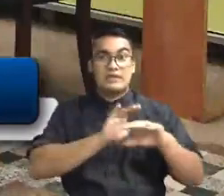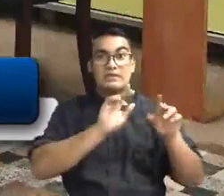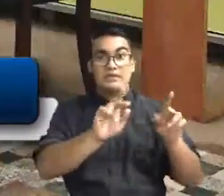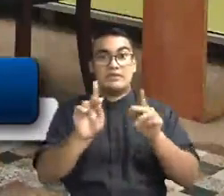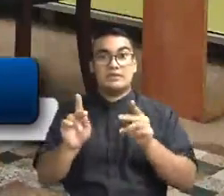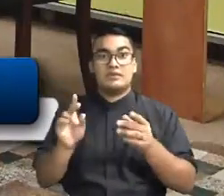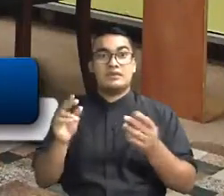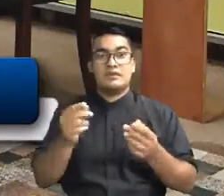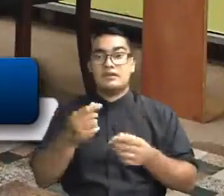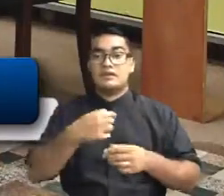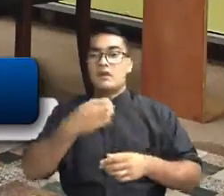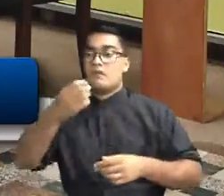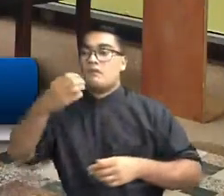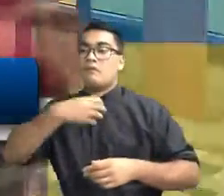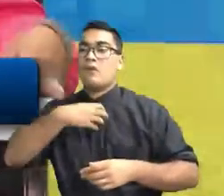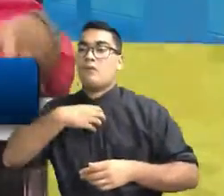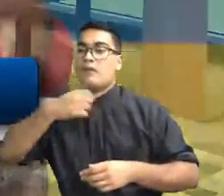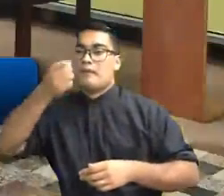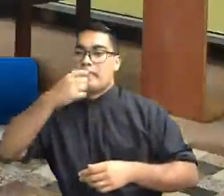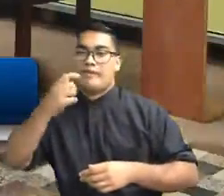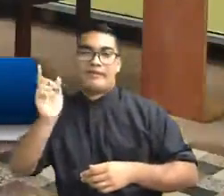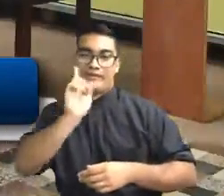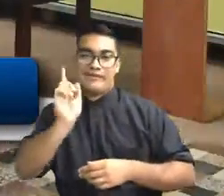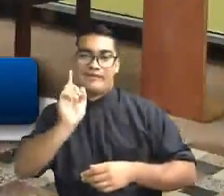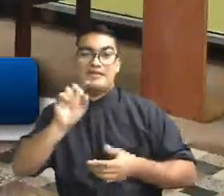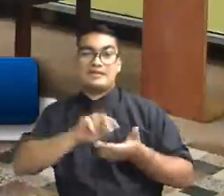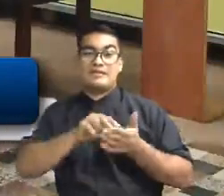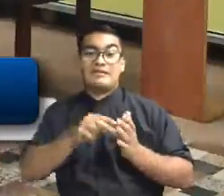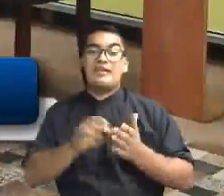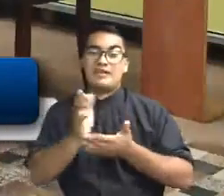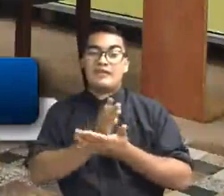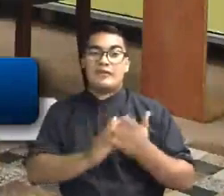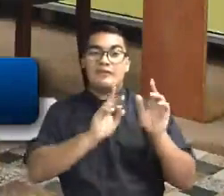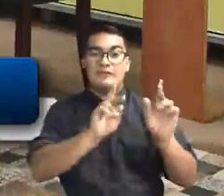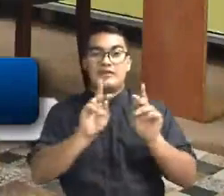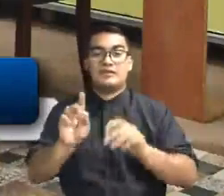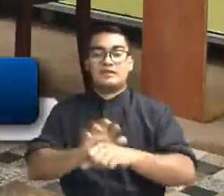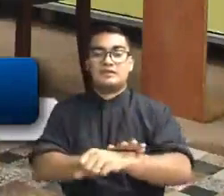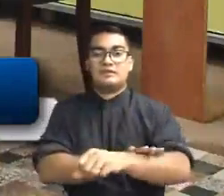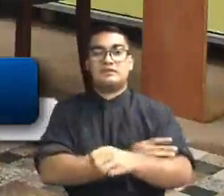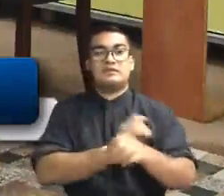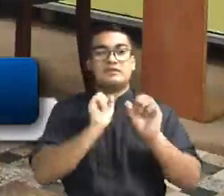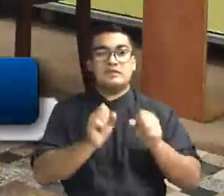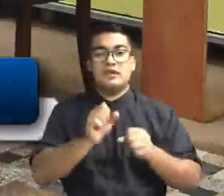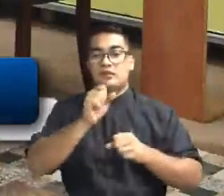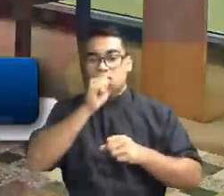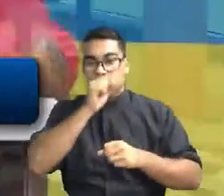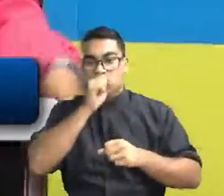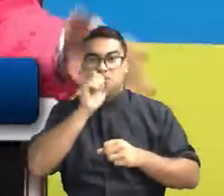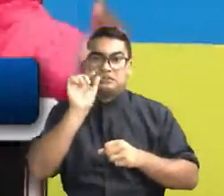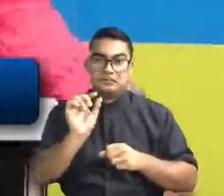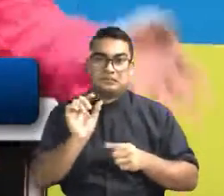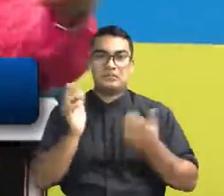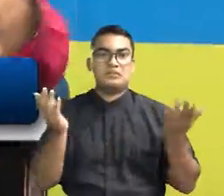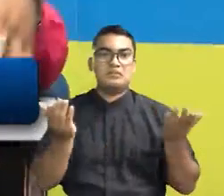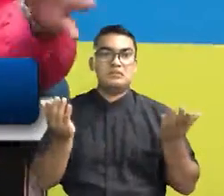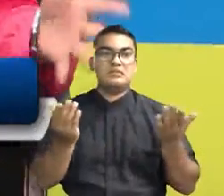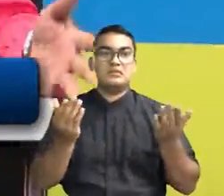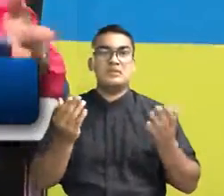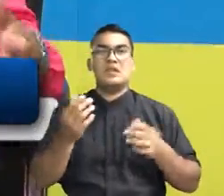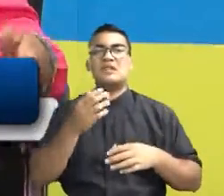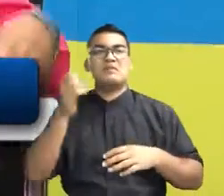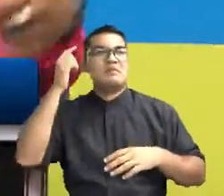a no automedicarse, porque como usted nos decía, son a veces unos síntomas que uno los puede confundir, una pequeña tos que no se nos quita, ya decimos